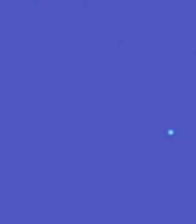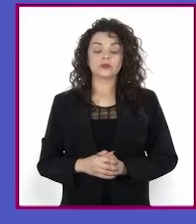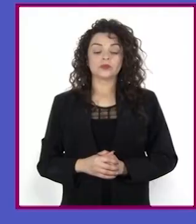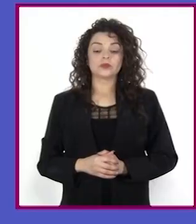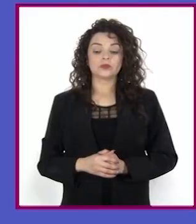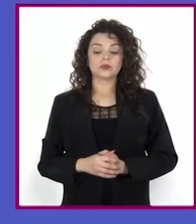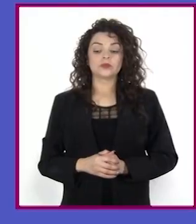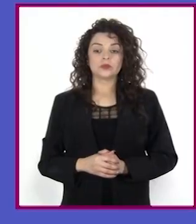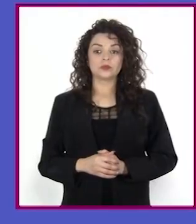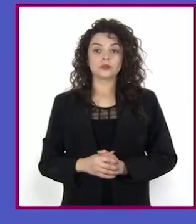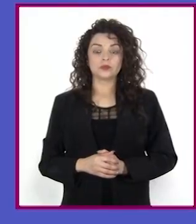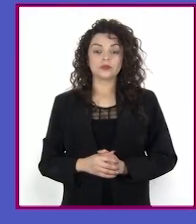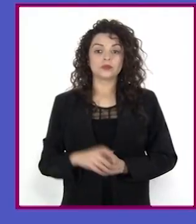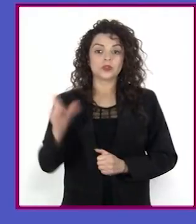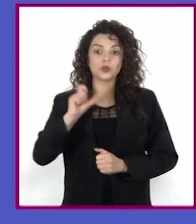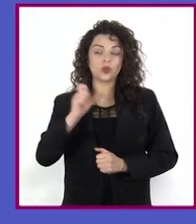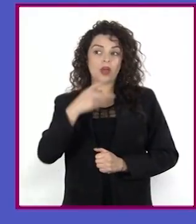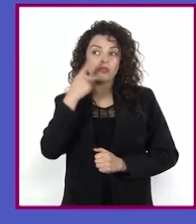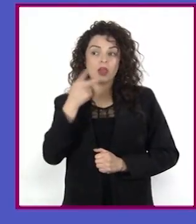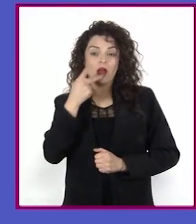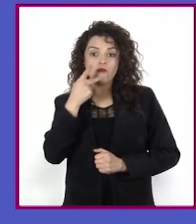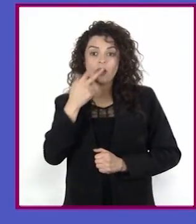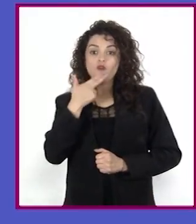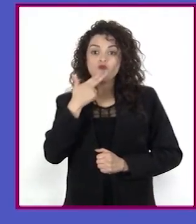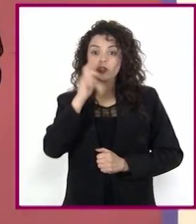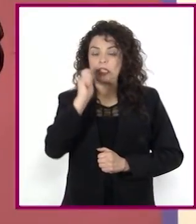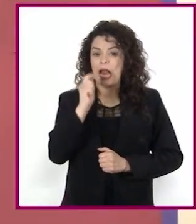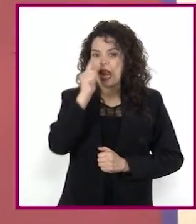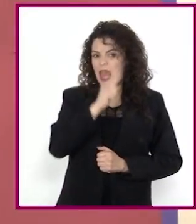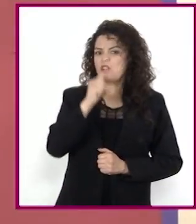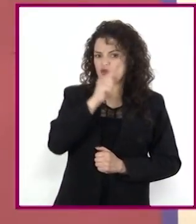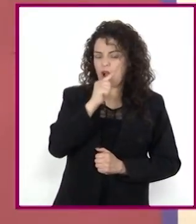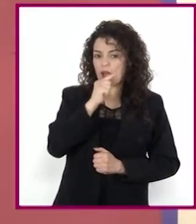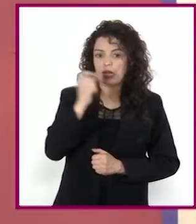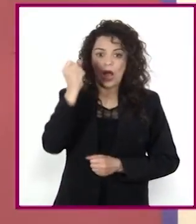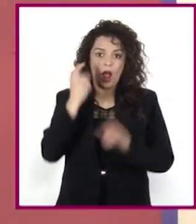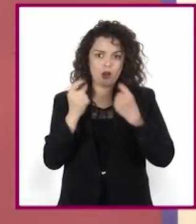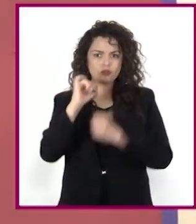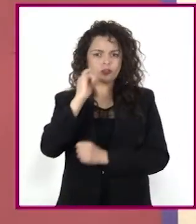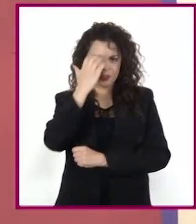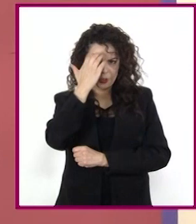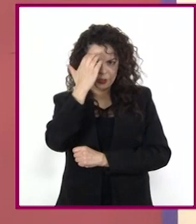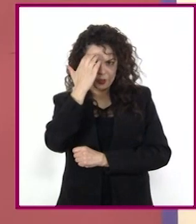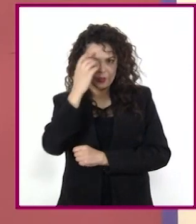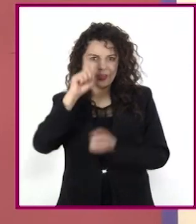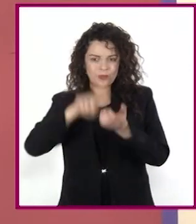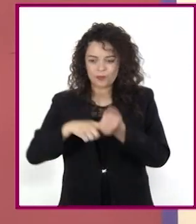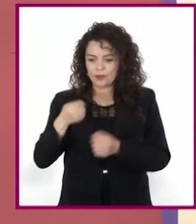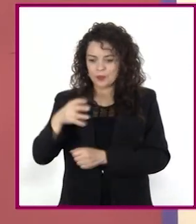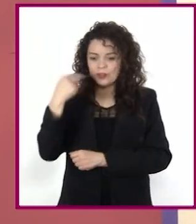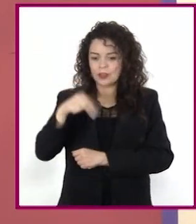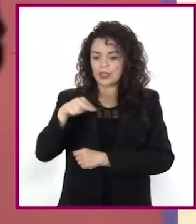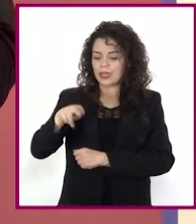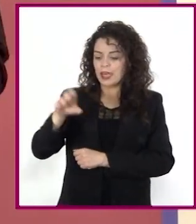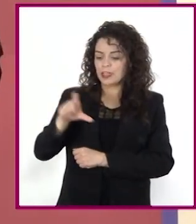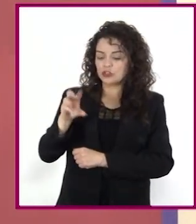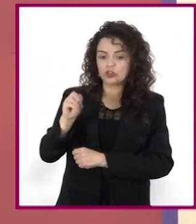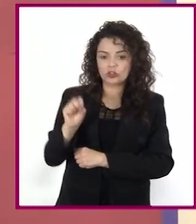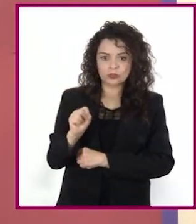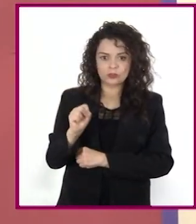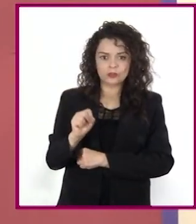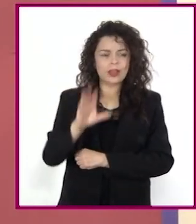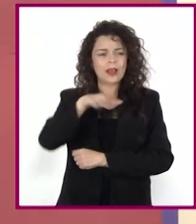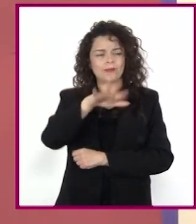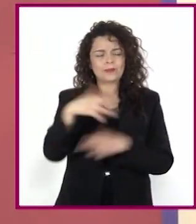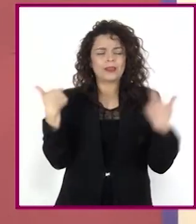cuando hablamos, los empleamos en nuestro lenguaje y algunos los conocen como nexos. Maestra,